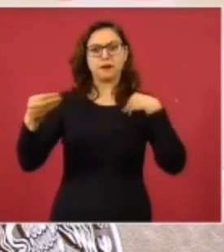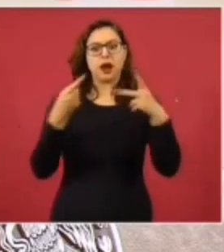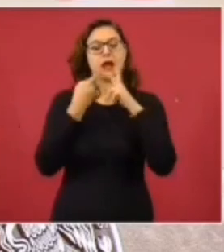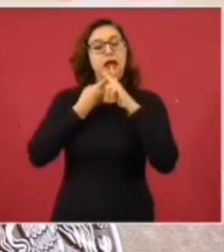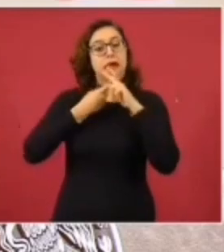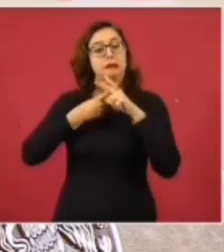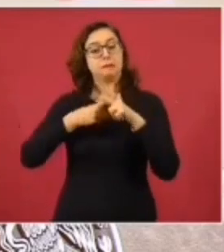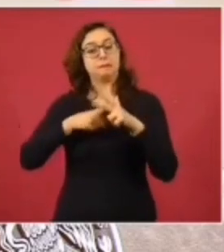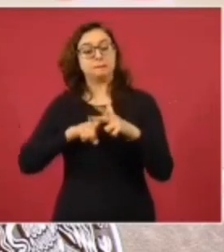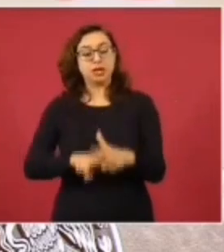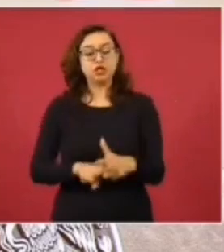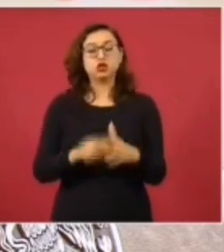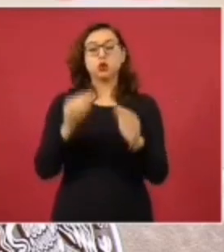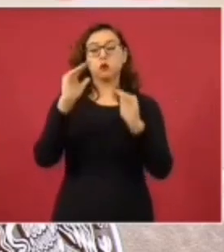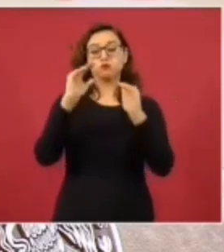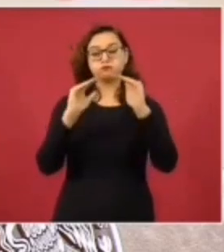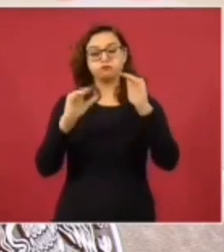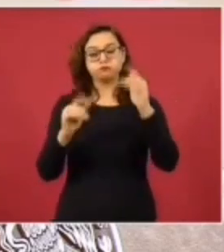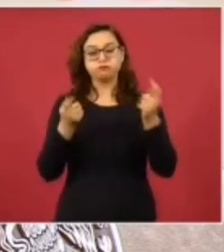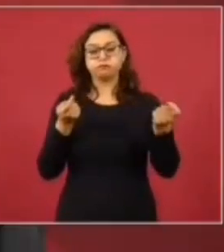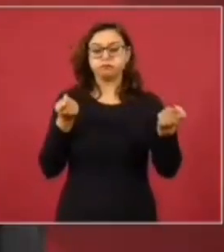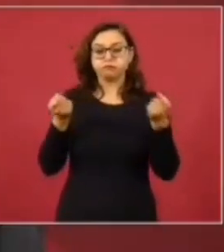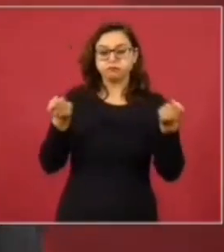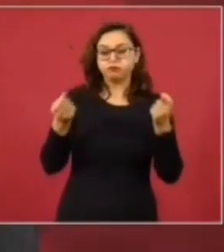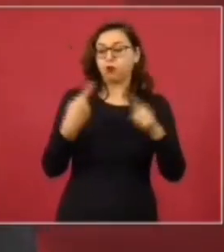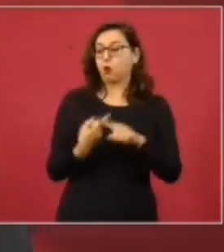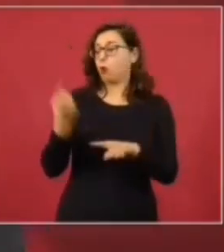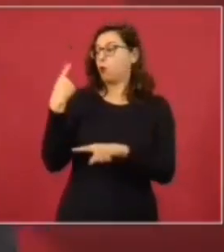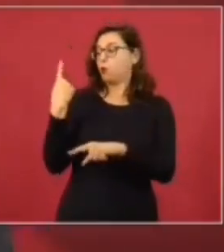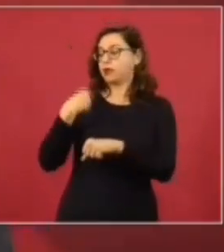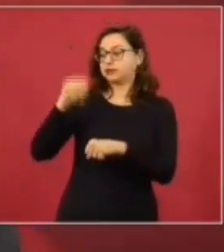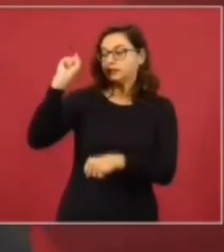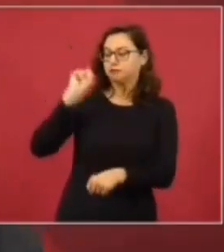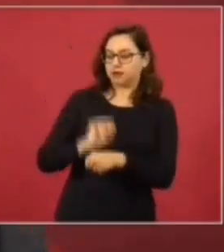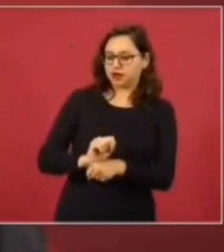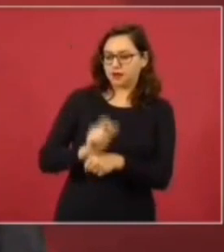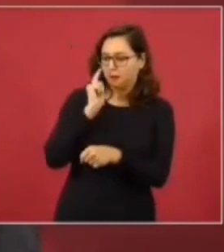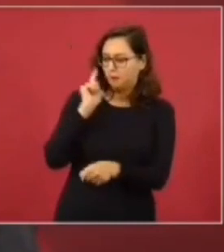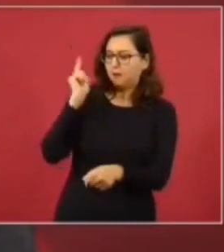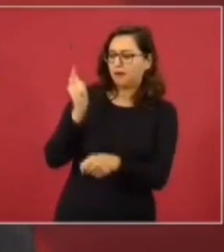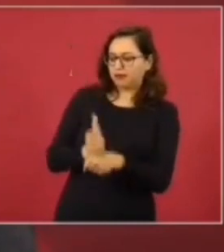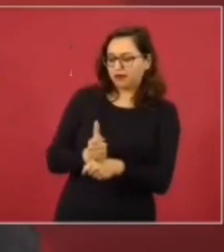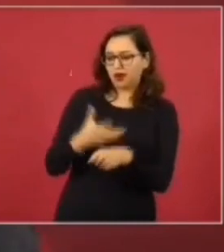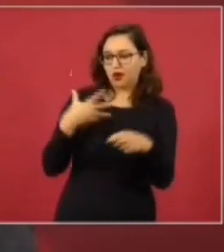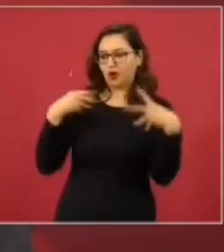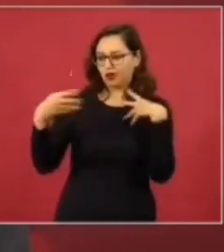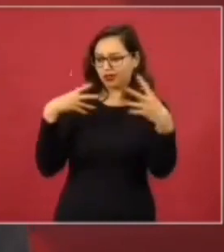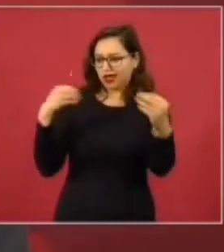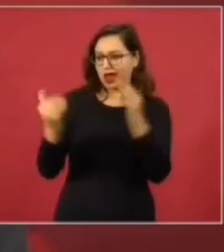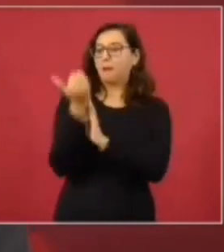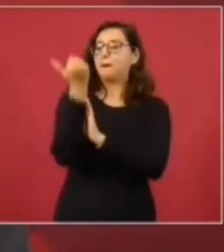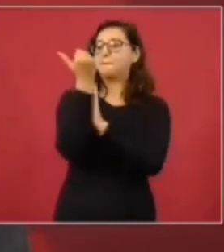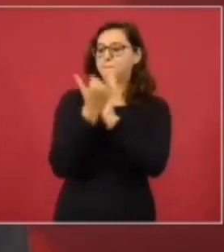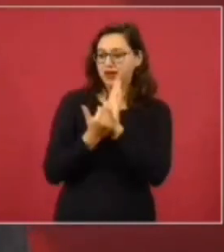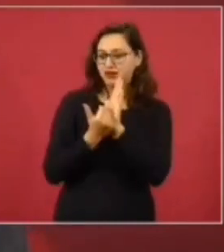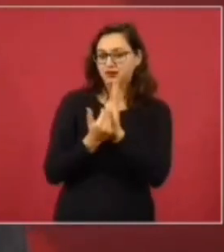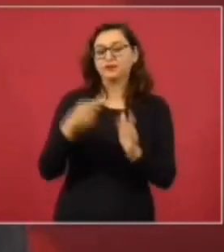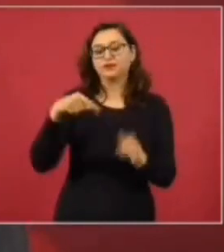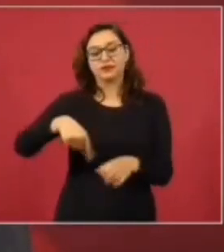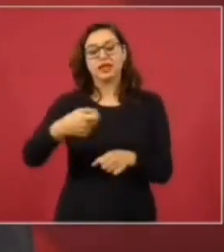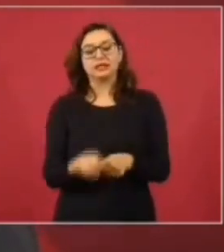este martes, el presidente López Obrador ha defendido al funcionario encargado de la estrategia contra la pandemia.